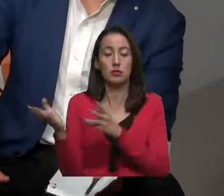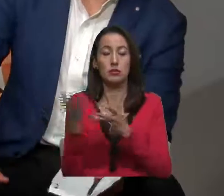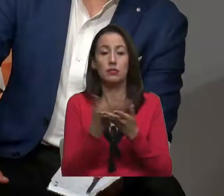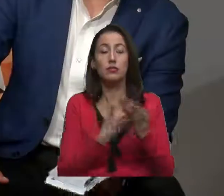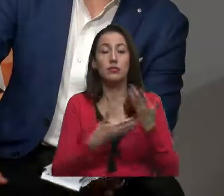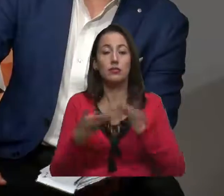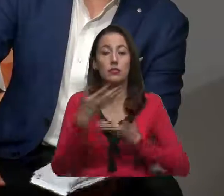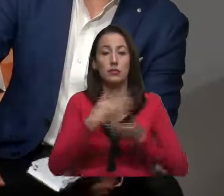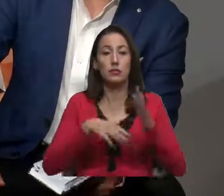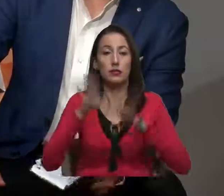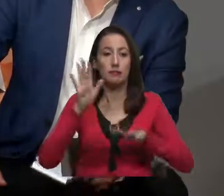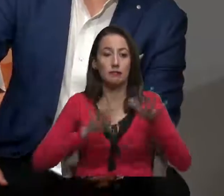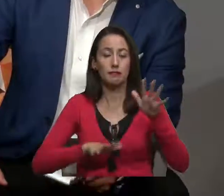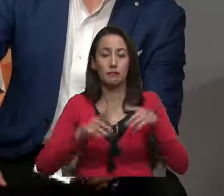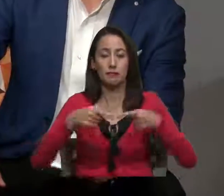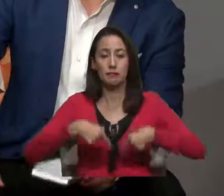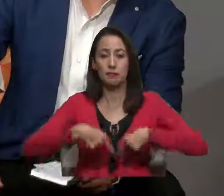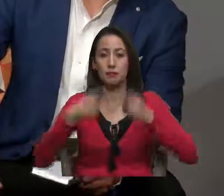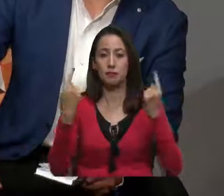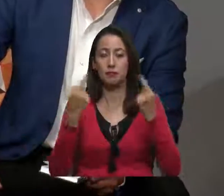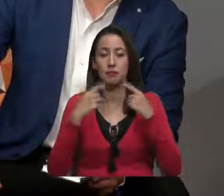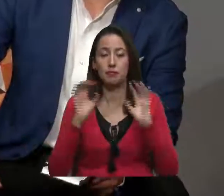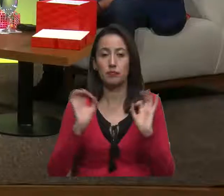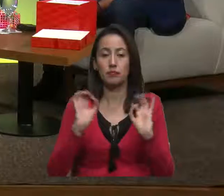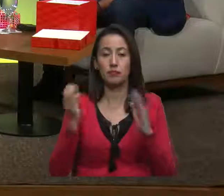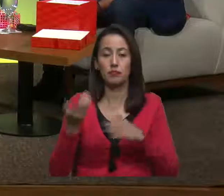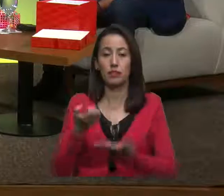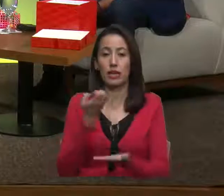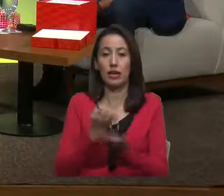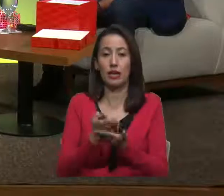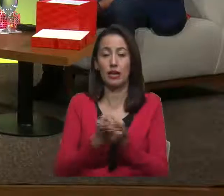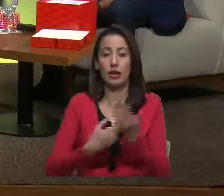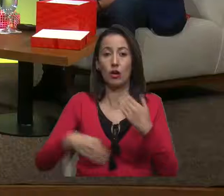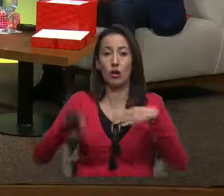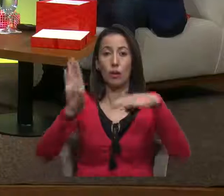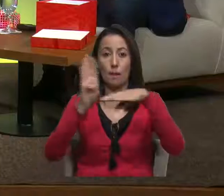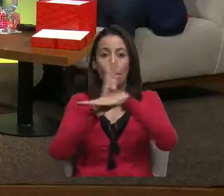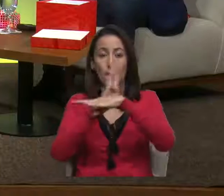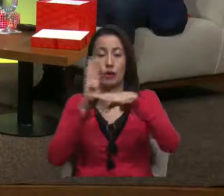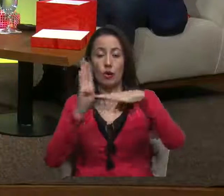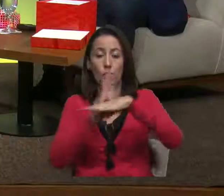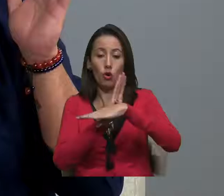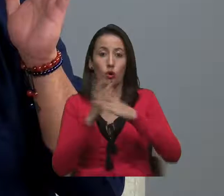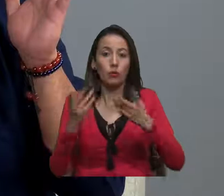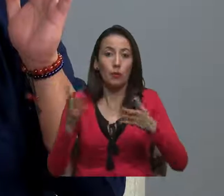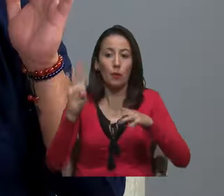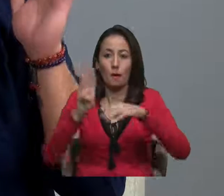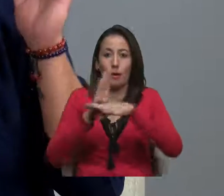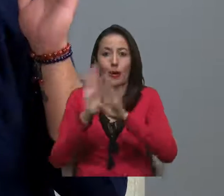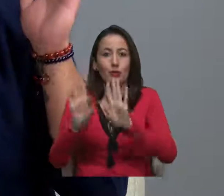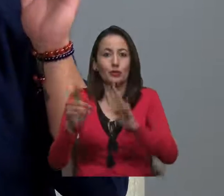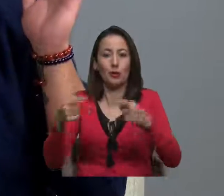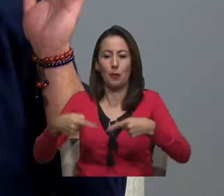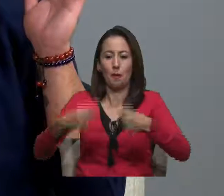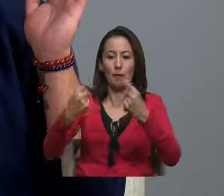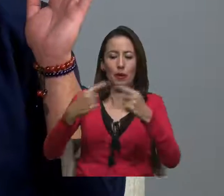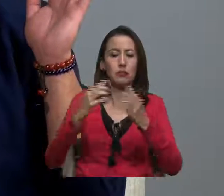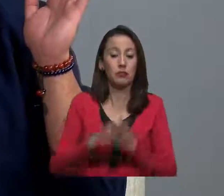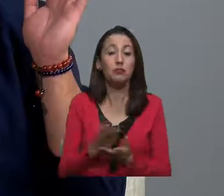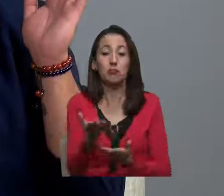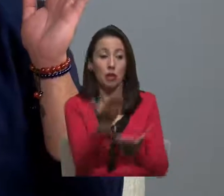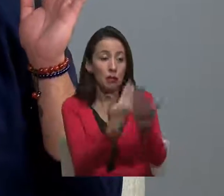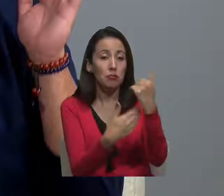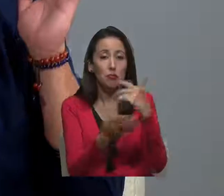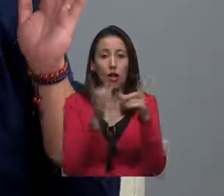tendría un primer adversario político quizás o desde la economía que serían los banqueros pero por supuesto pues sí pero vamos a sentarnos a dialogar